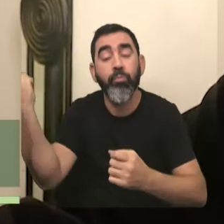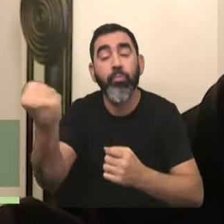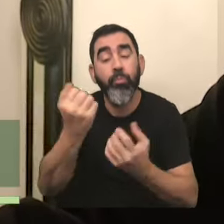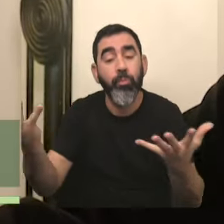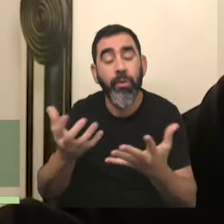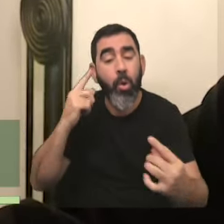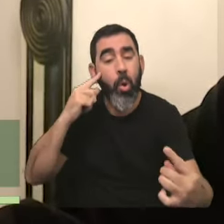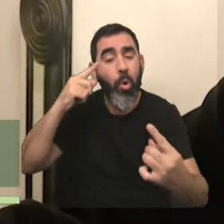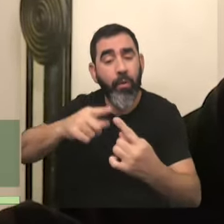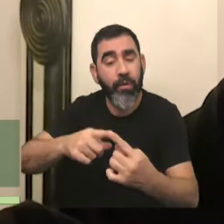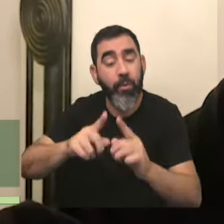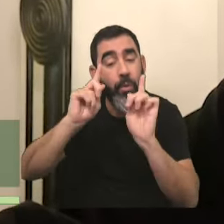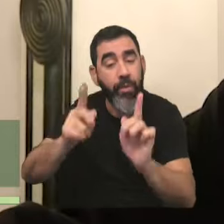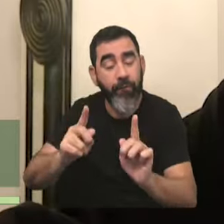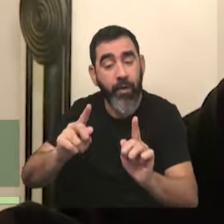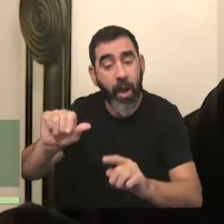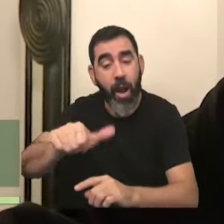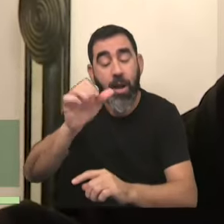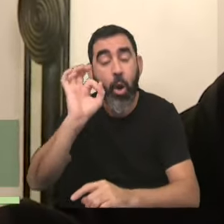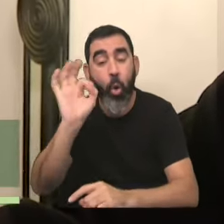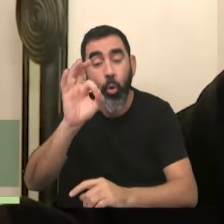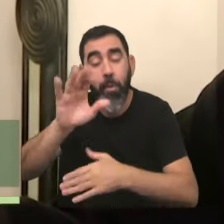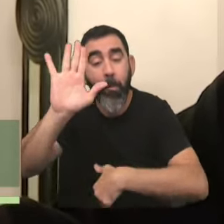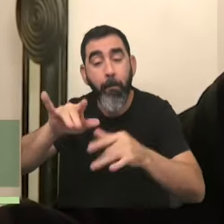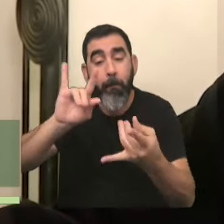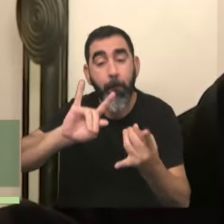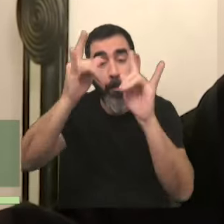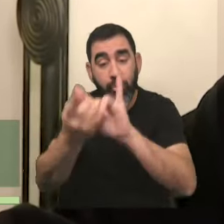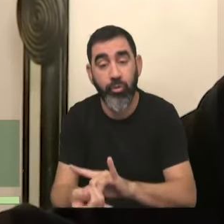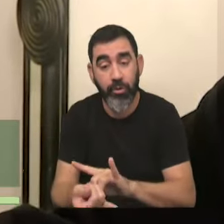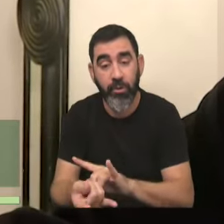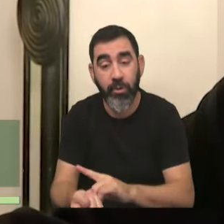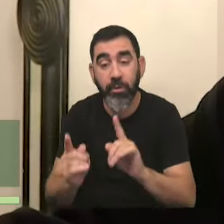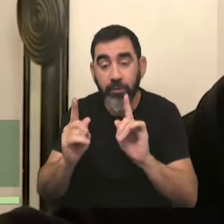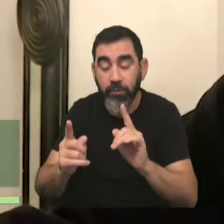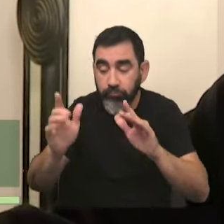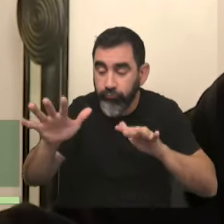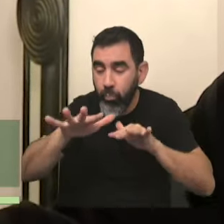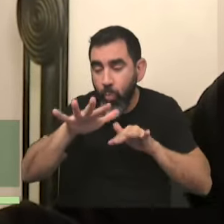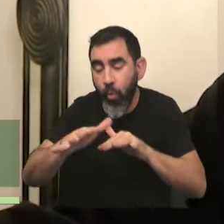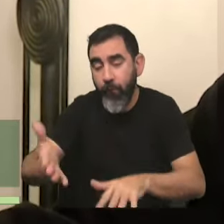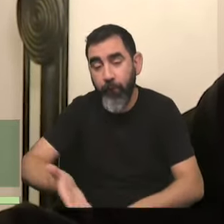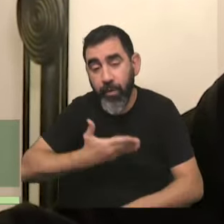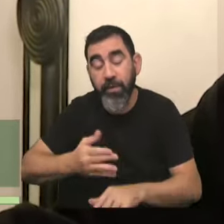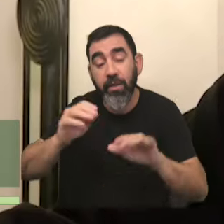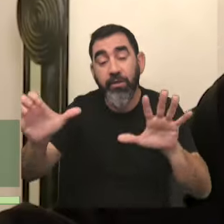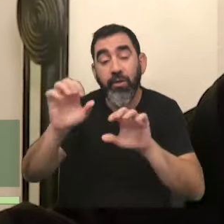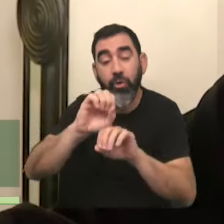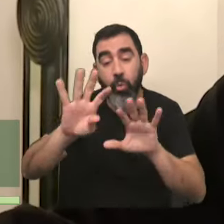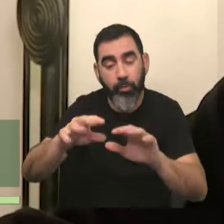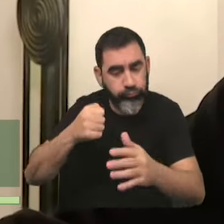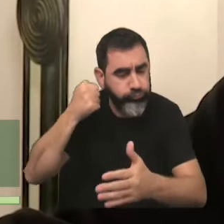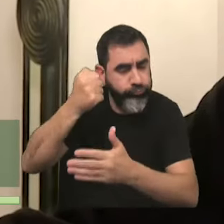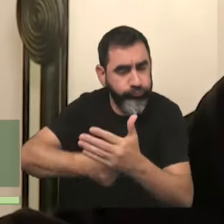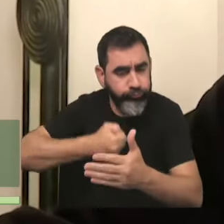el objetivo nu tiene que ser ganar en octubre con mayoría parlamentaria y nos tenemos que movilizar todos la 609 está poniendo todo